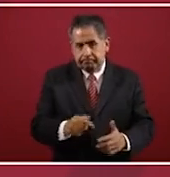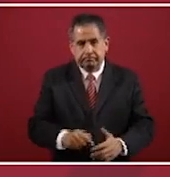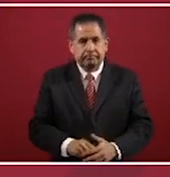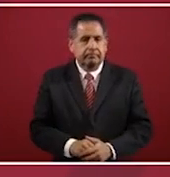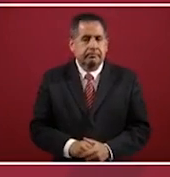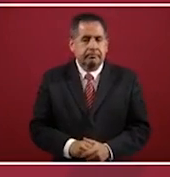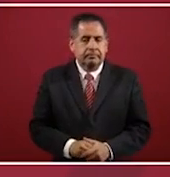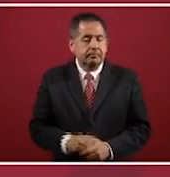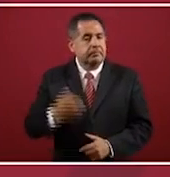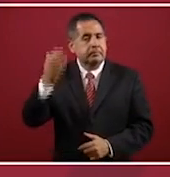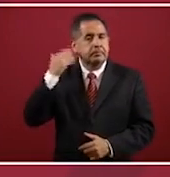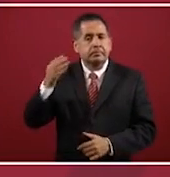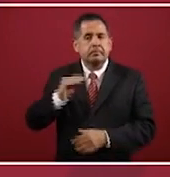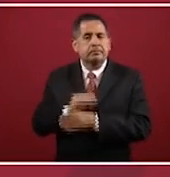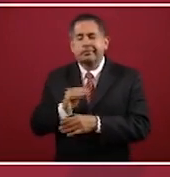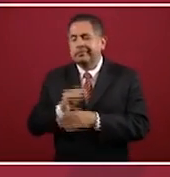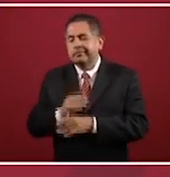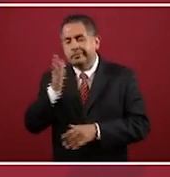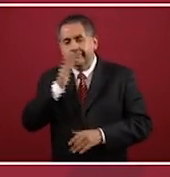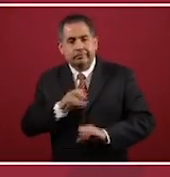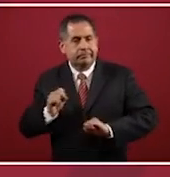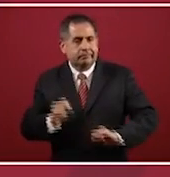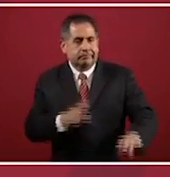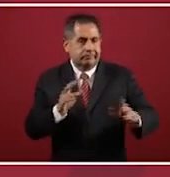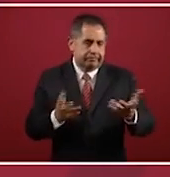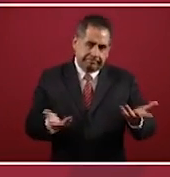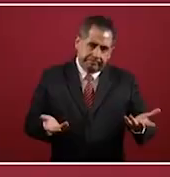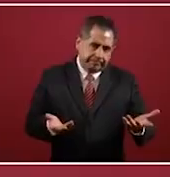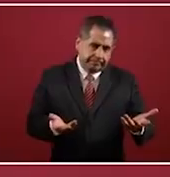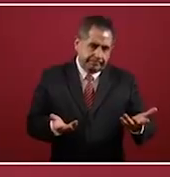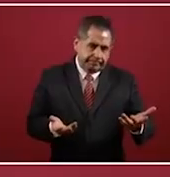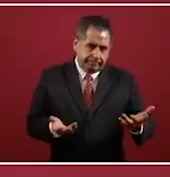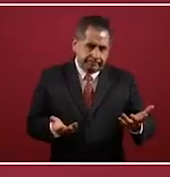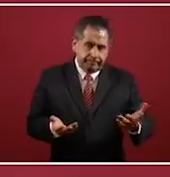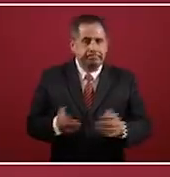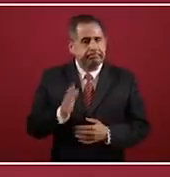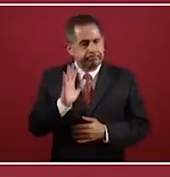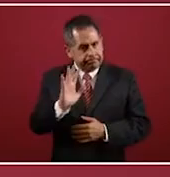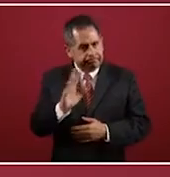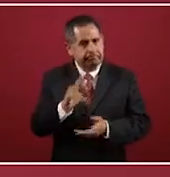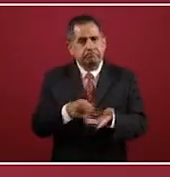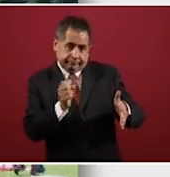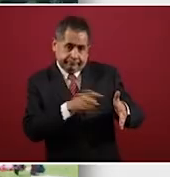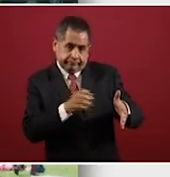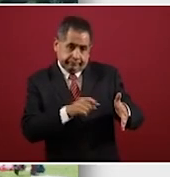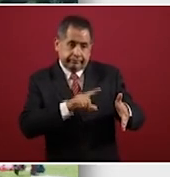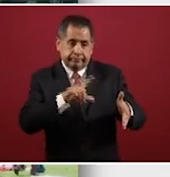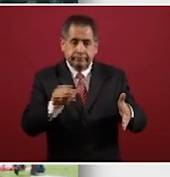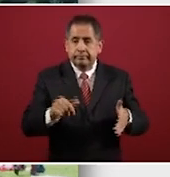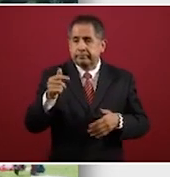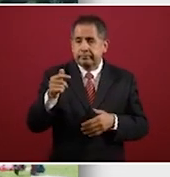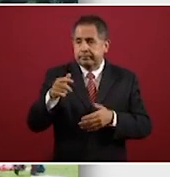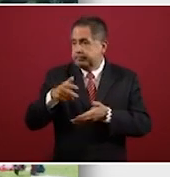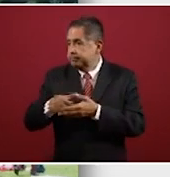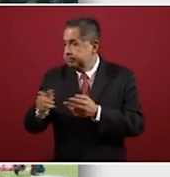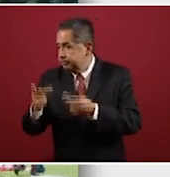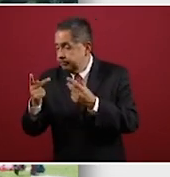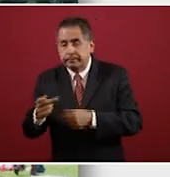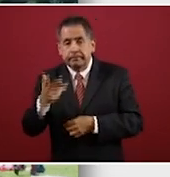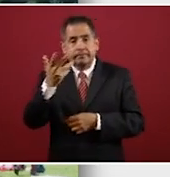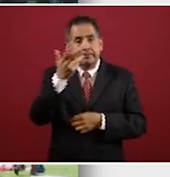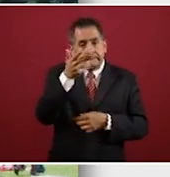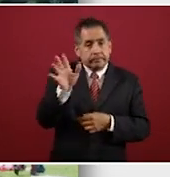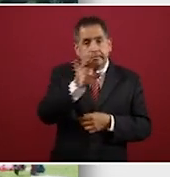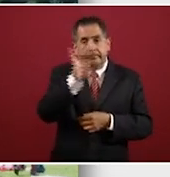la desatención al campo. Entonces, estamos regresando al campo. Informó que